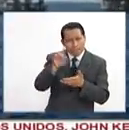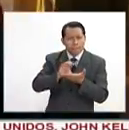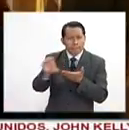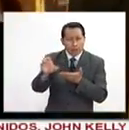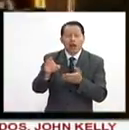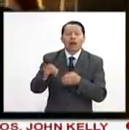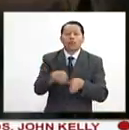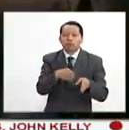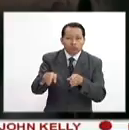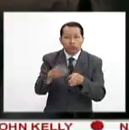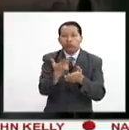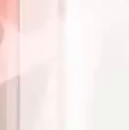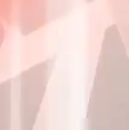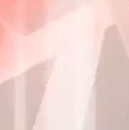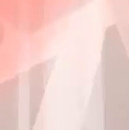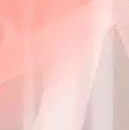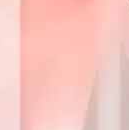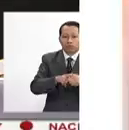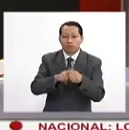puentes, hospitales.